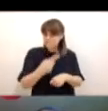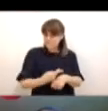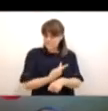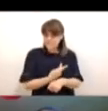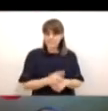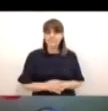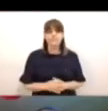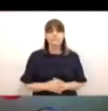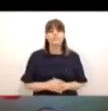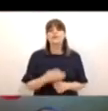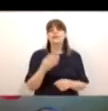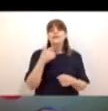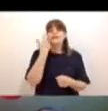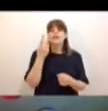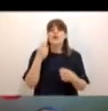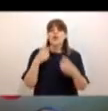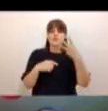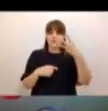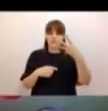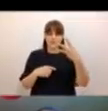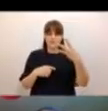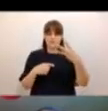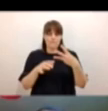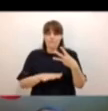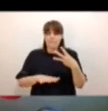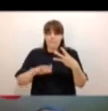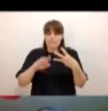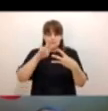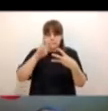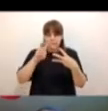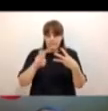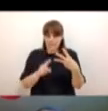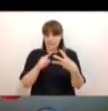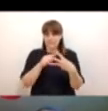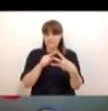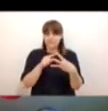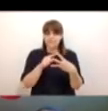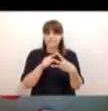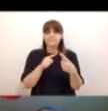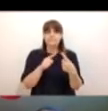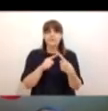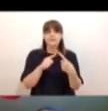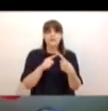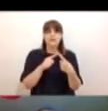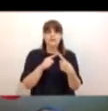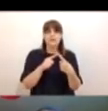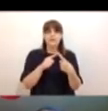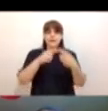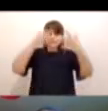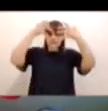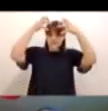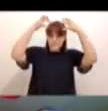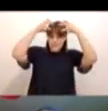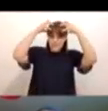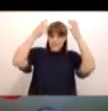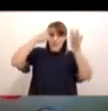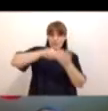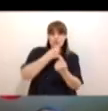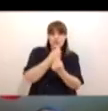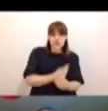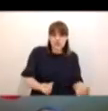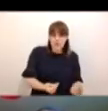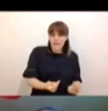miren quiero platicarles tres cositas básicamente es primero qué es lo que pasa con el cerebro de las niñas y los niños en los primeros años de vida